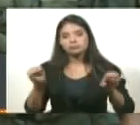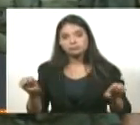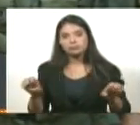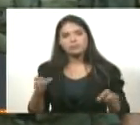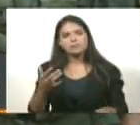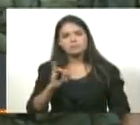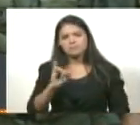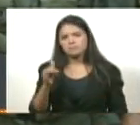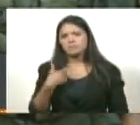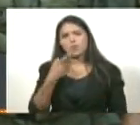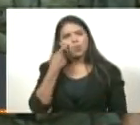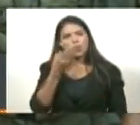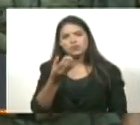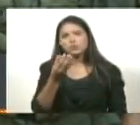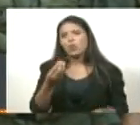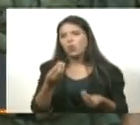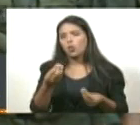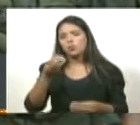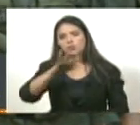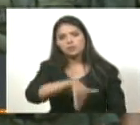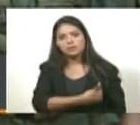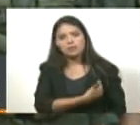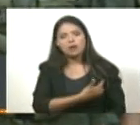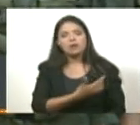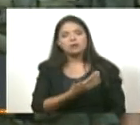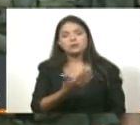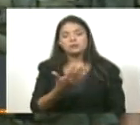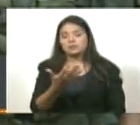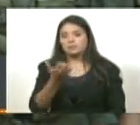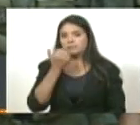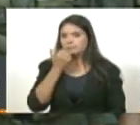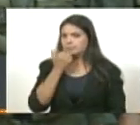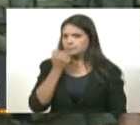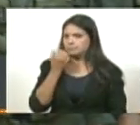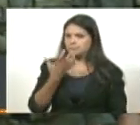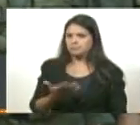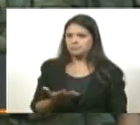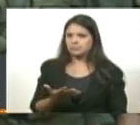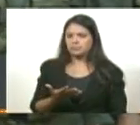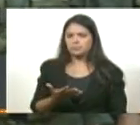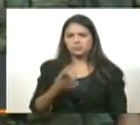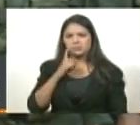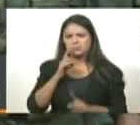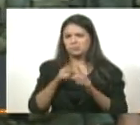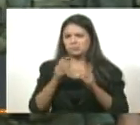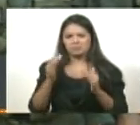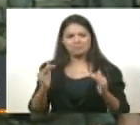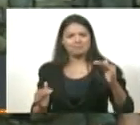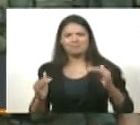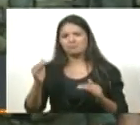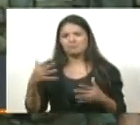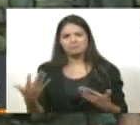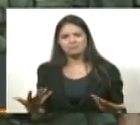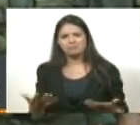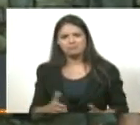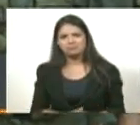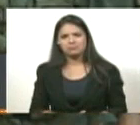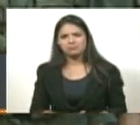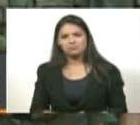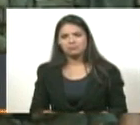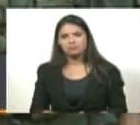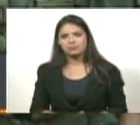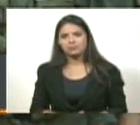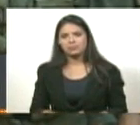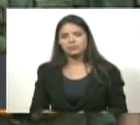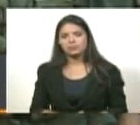Hemos visto cómo universidades, deliberadamente, con un despropósito sin igual, han hecho perder